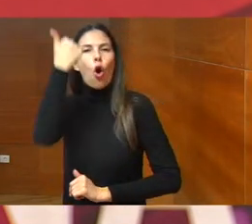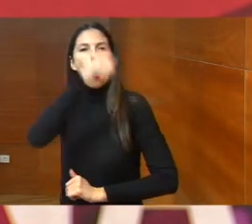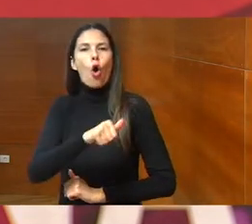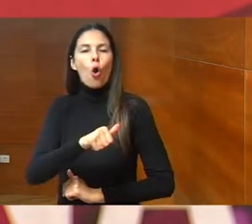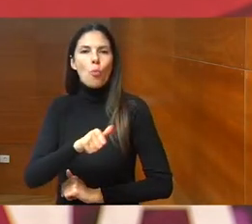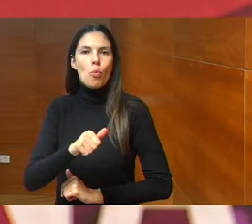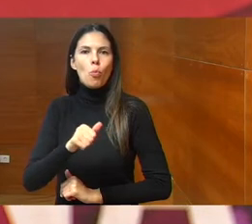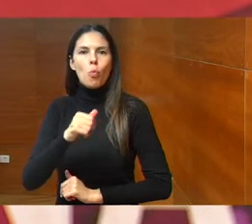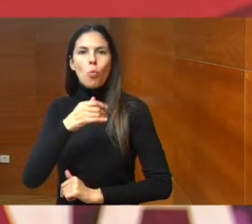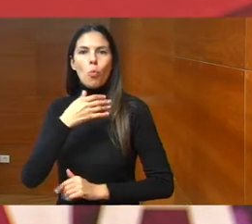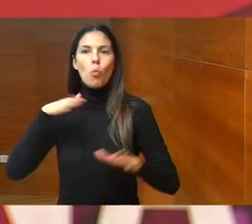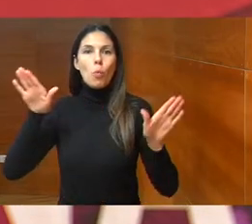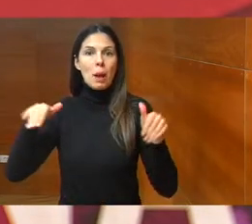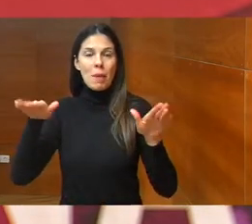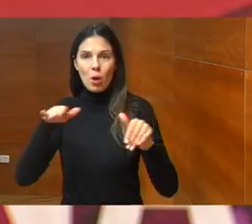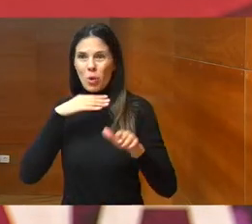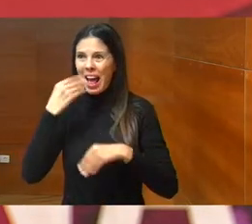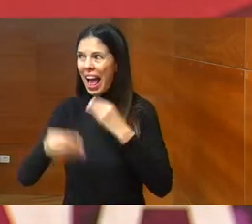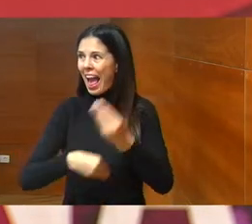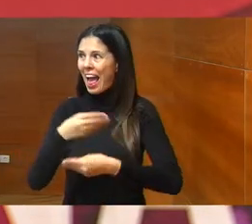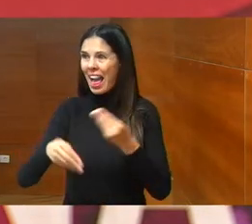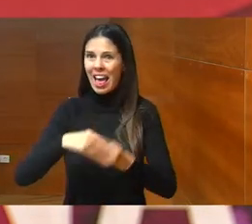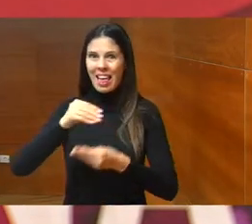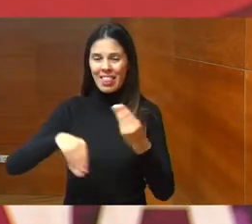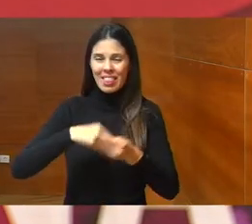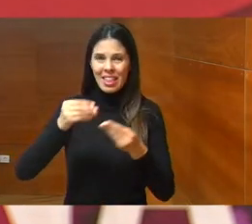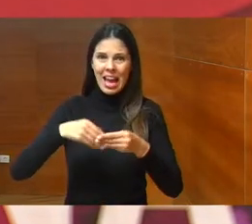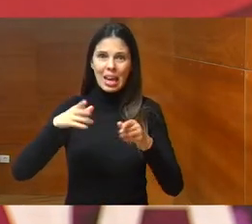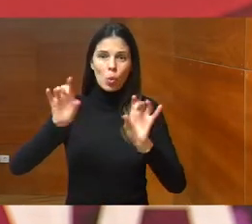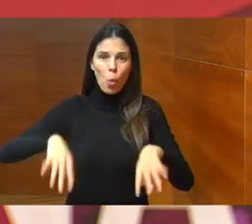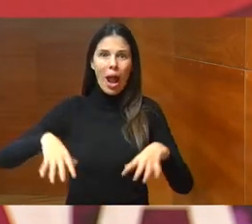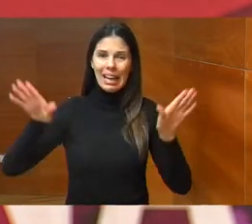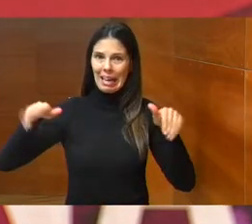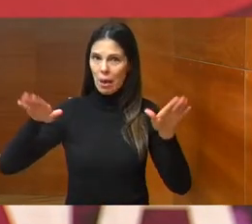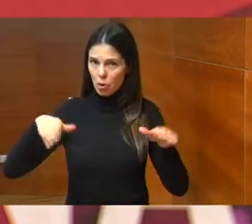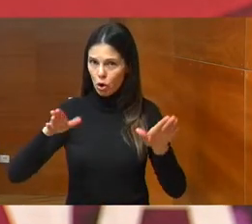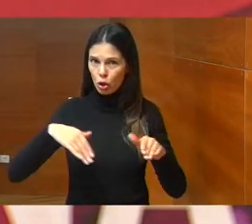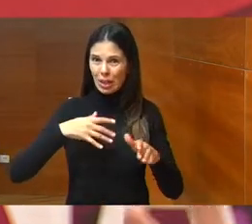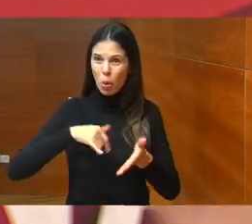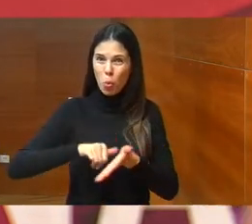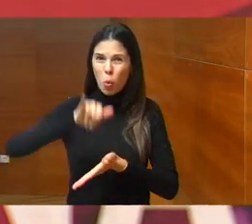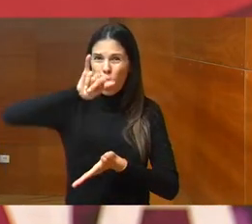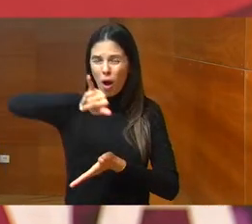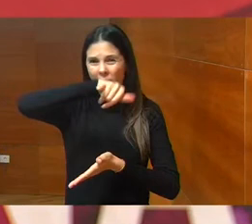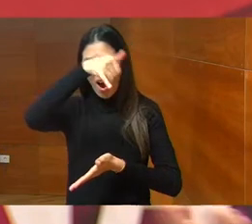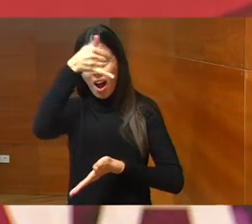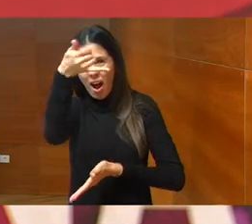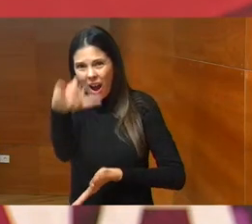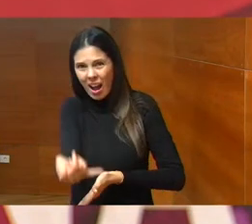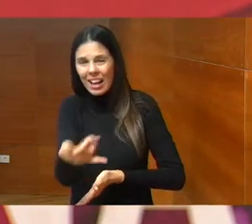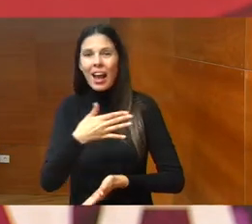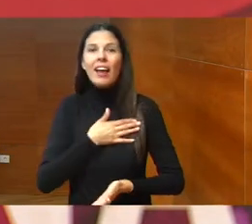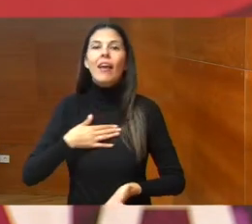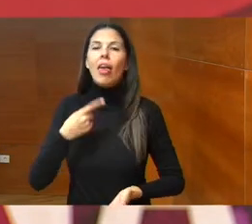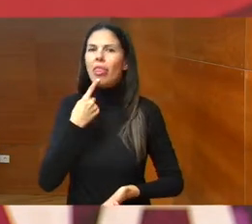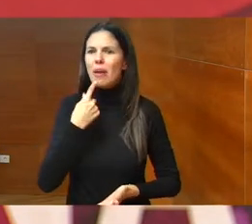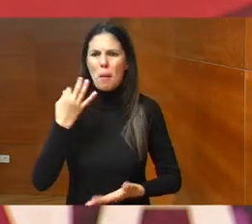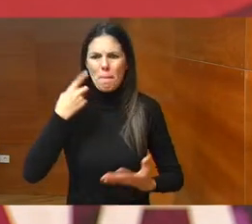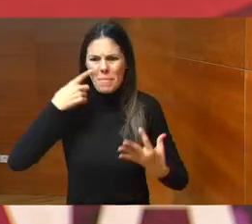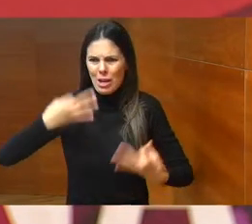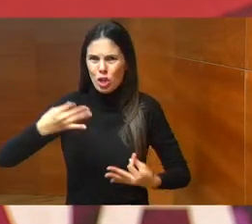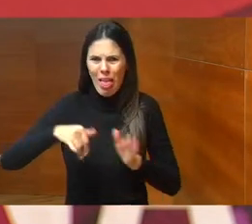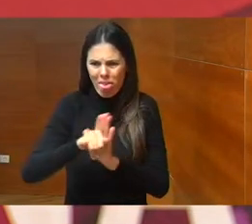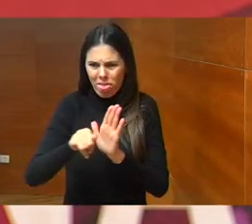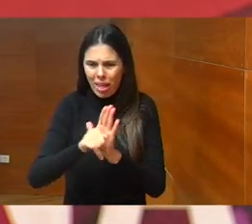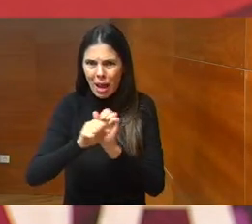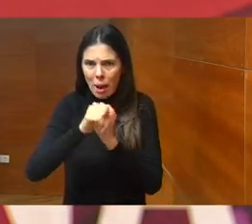o perigor sobo invertido y ovoda gaita ese Evo era peligrosísimo porque consistía en rozar Omar